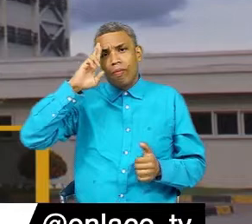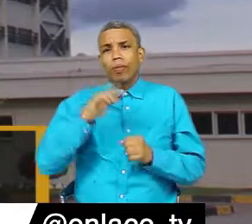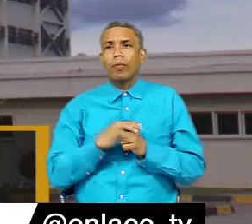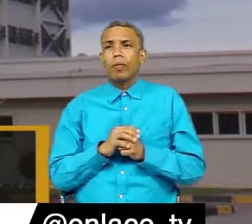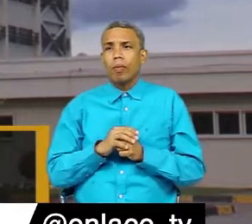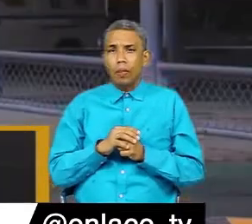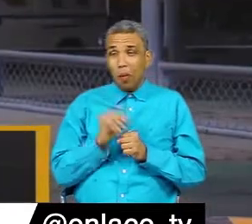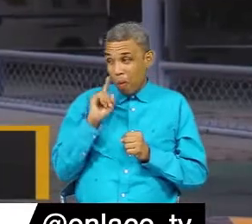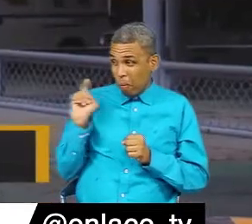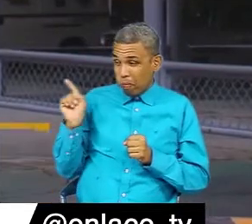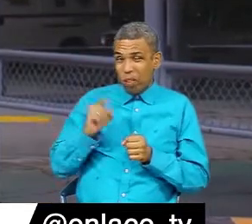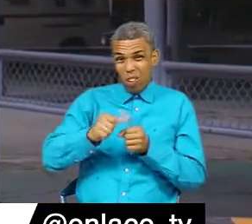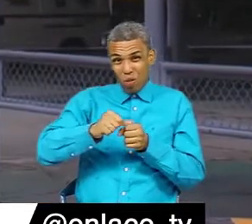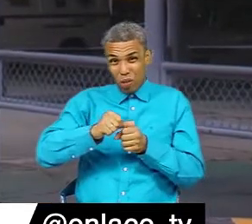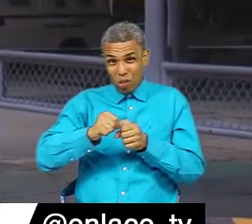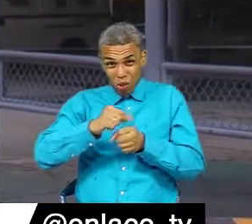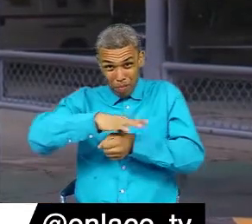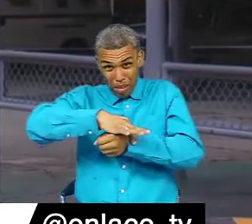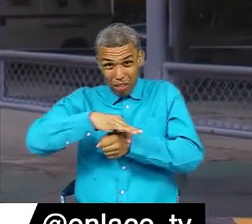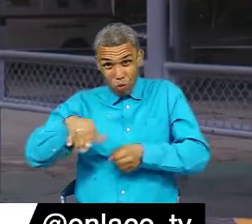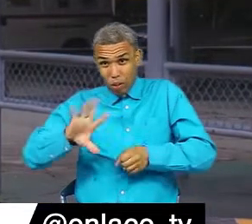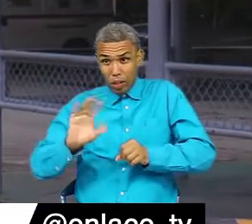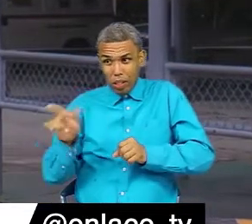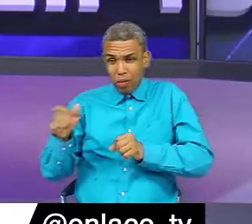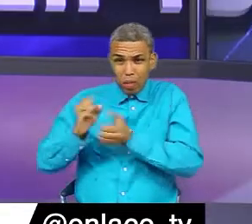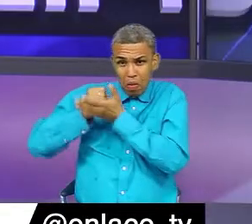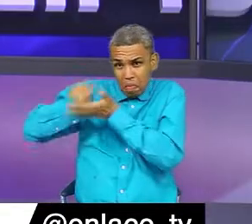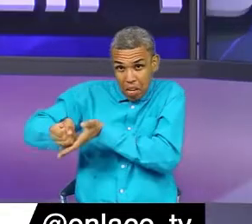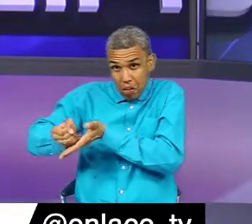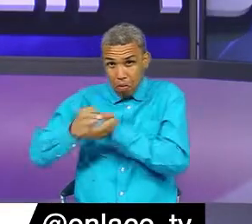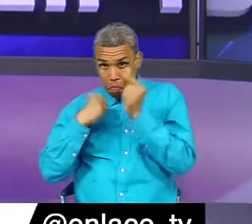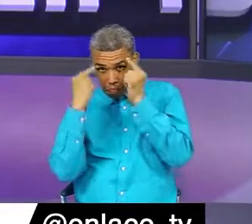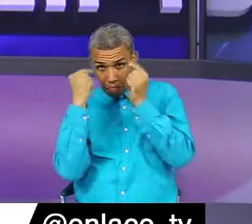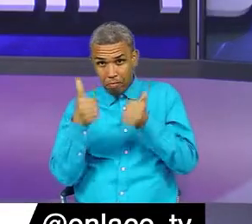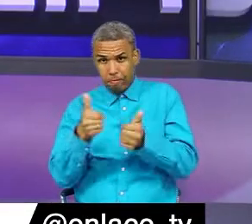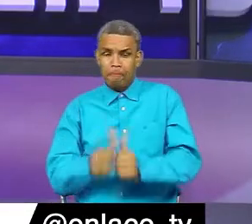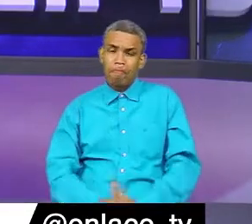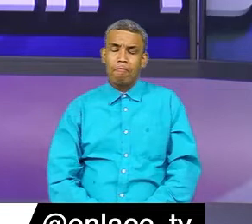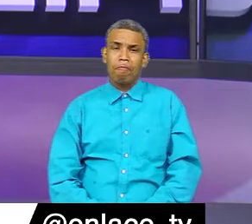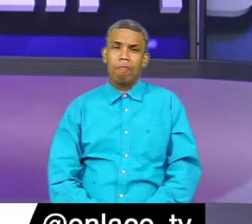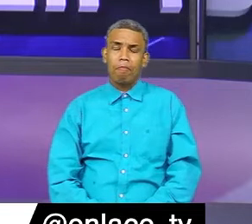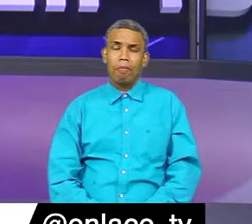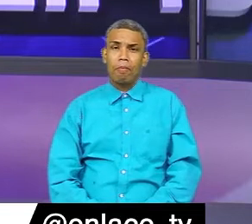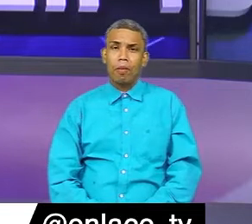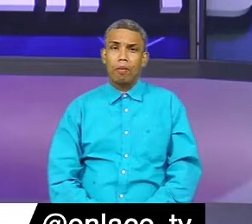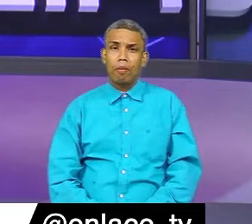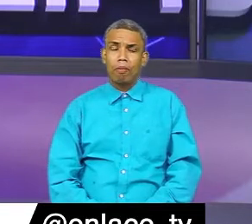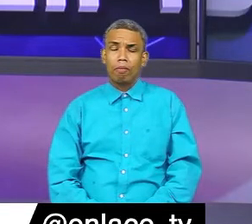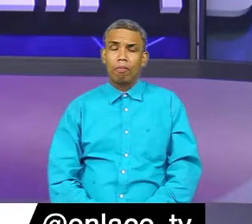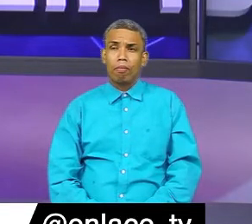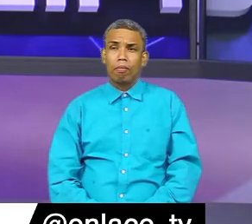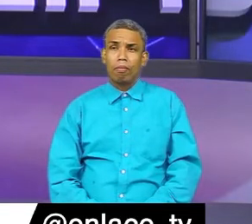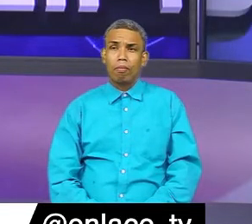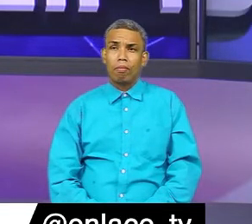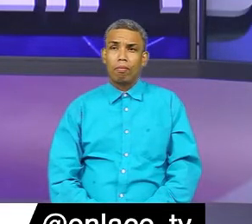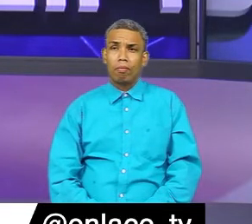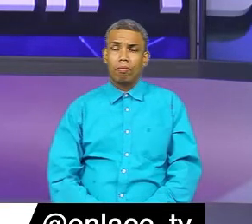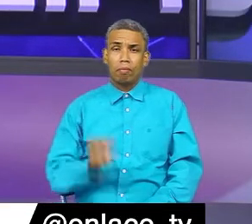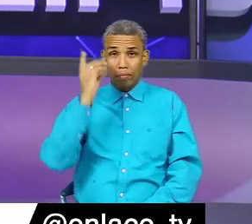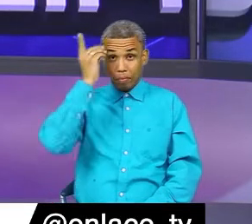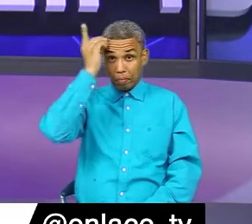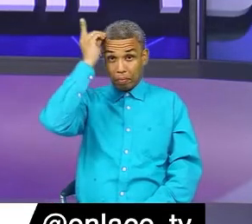atendido para descartar cualquier anomalía en su salud. El alcalde de Barranca Bermeja, Darío Echeverri Serrano, anuncia